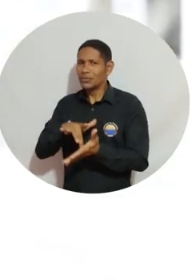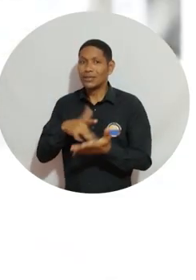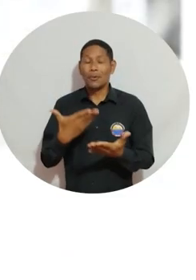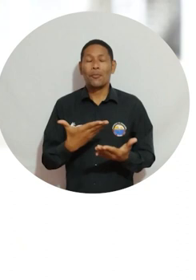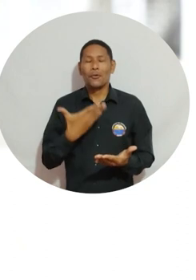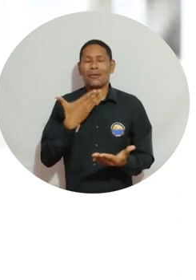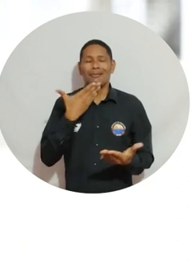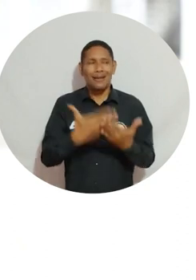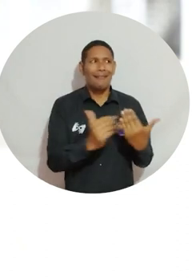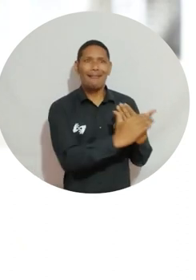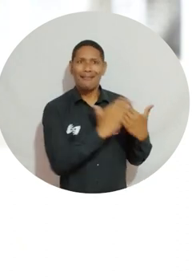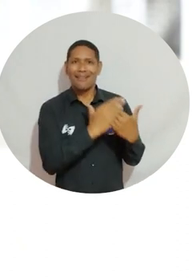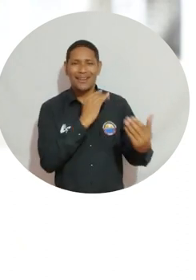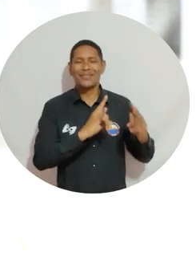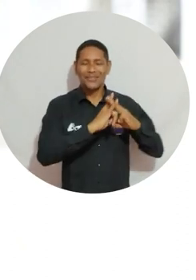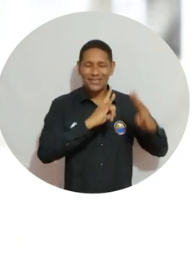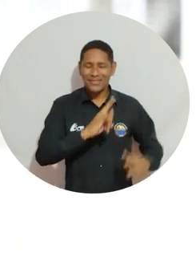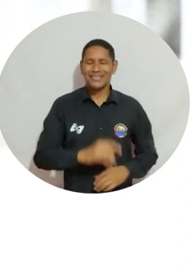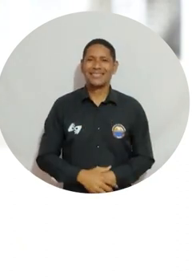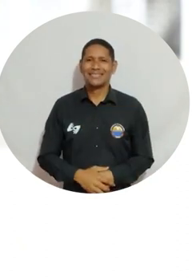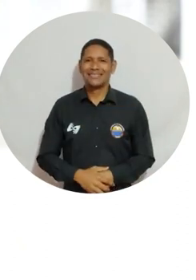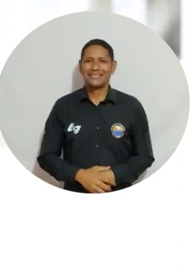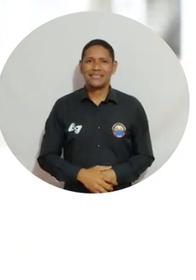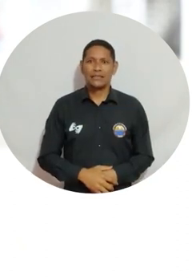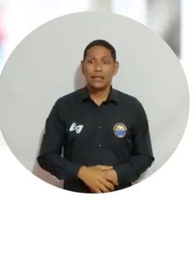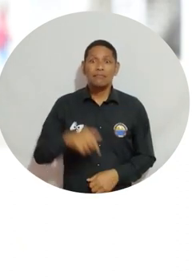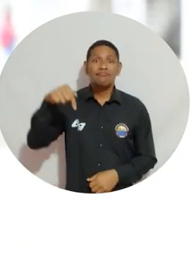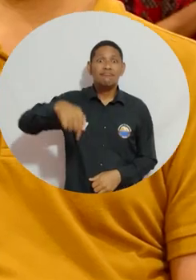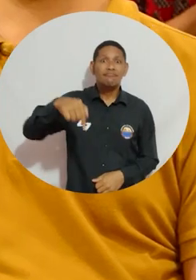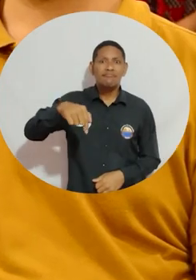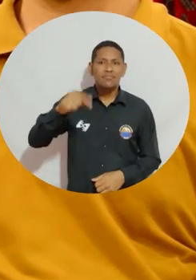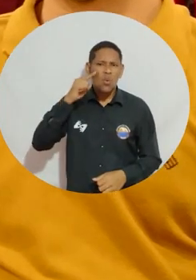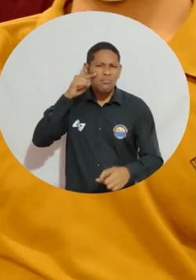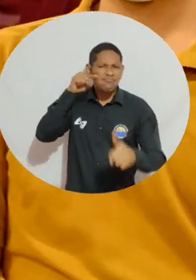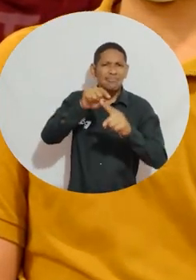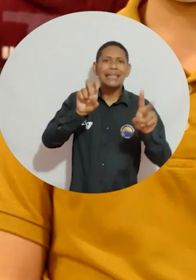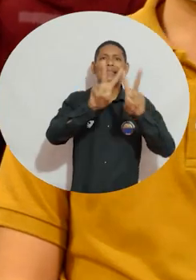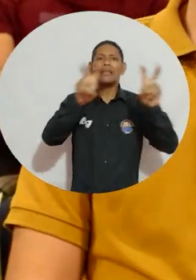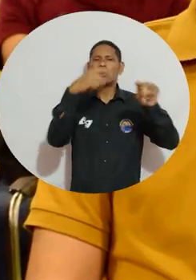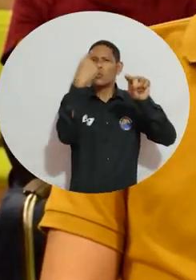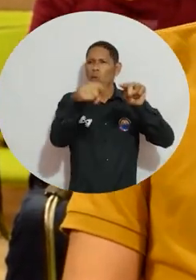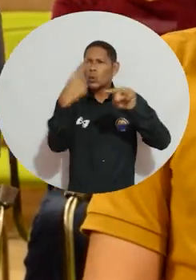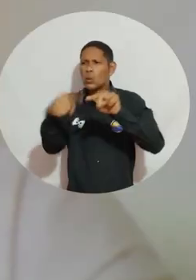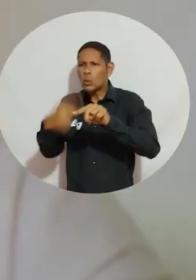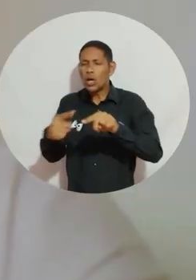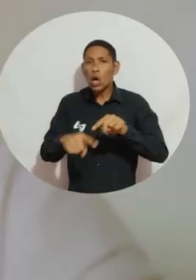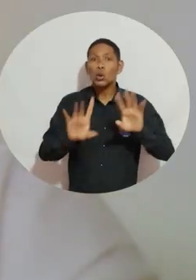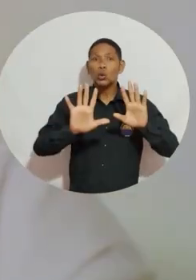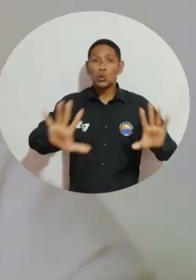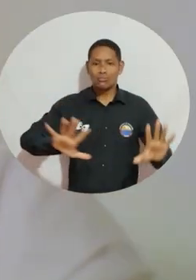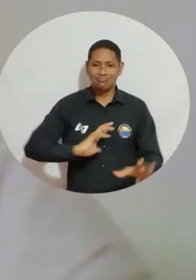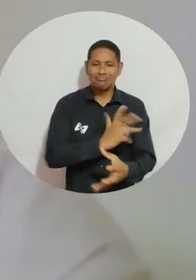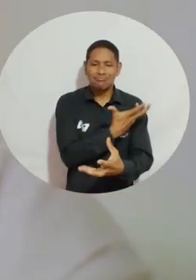participo. Siempre contento de recibir la invitación por parte de la dirección del programa del evento. Esta edición se enfocó en diferentes